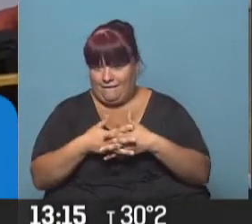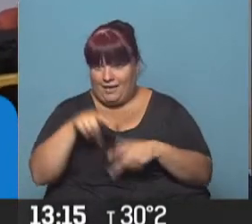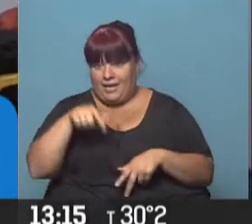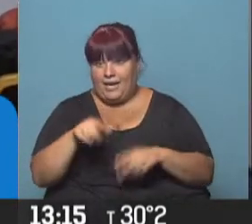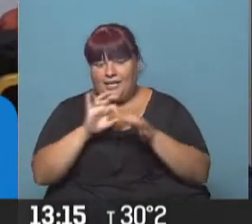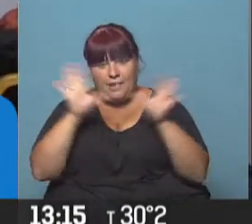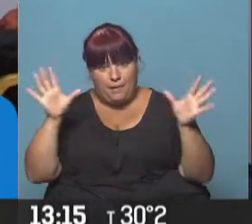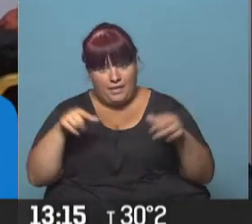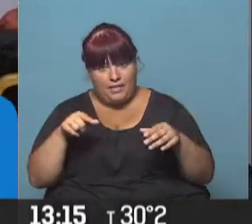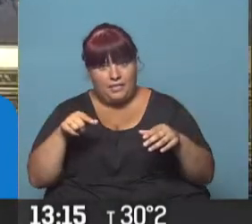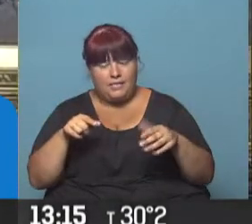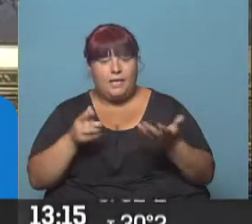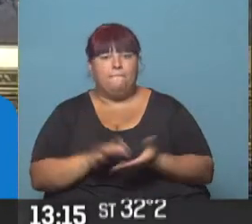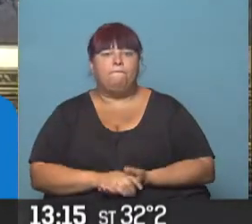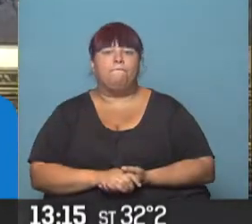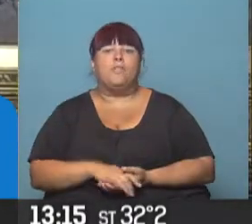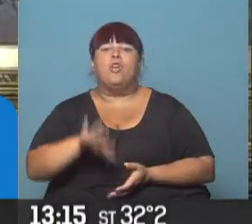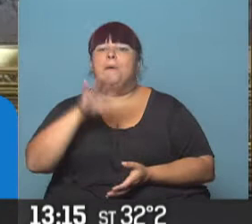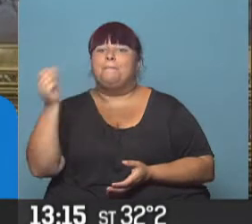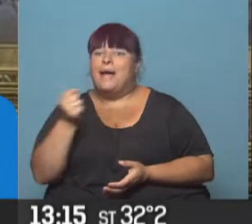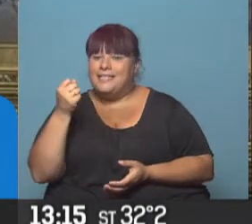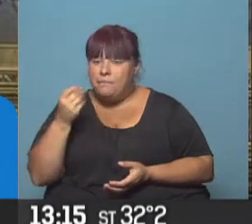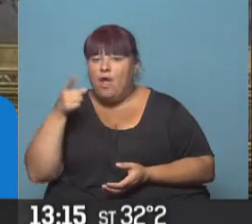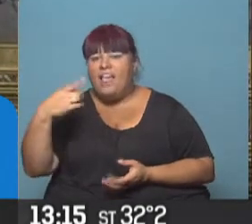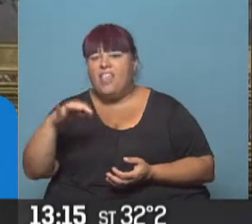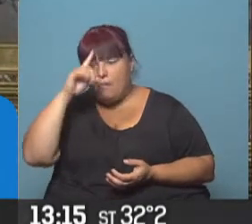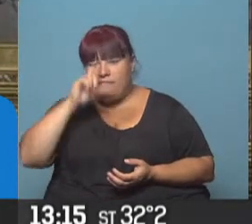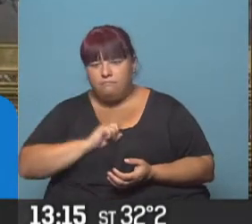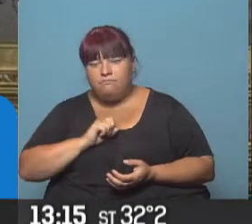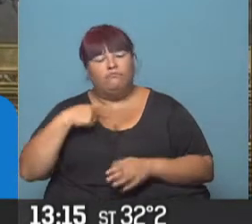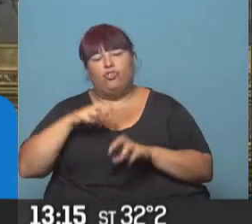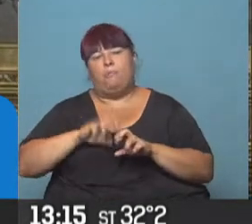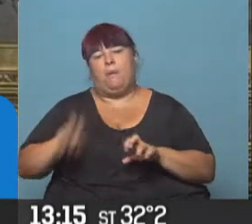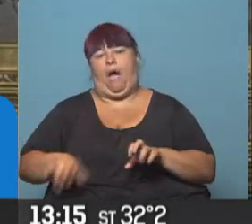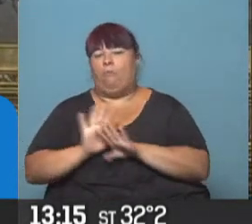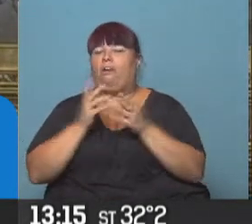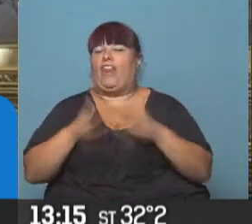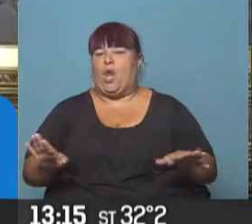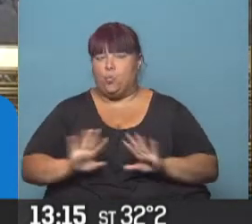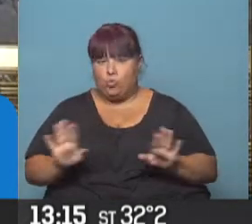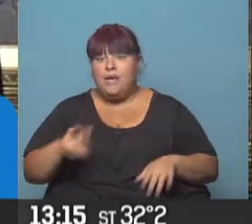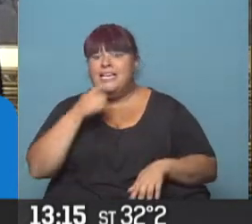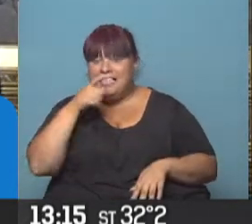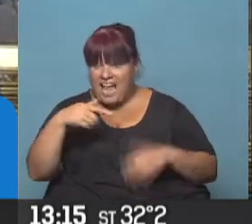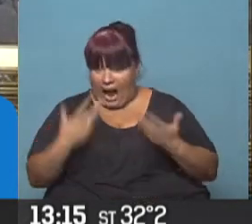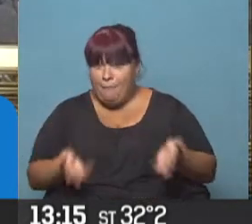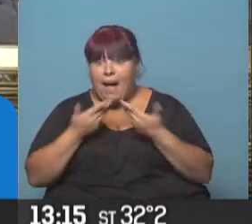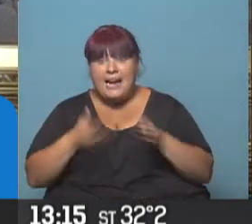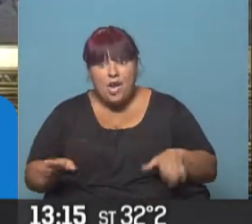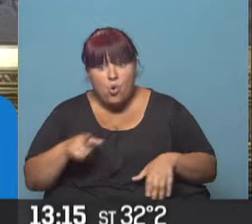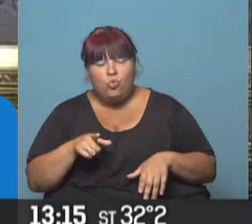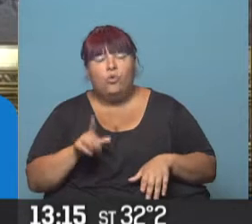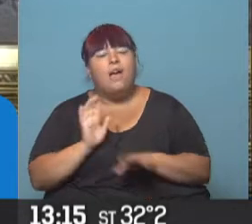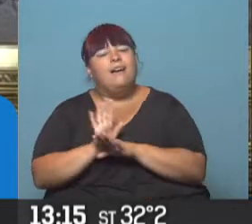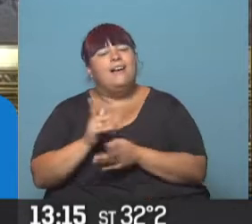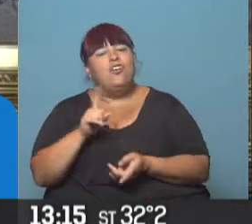a este independentismo. Lo importante es que él se anime a decir, me bajo. Lo que pasa es que si él se anima a decirme bajo, es